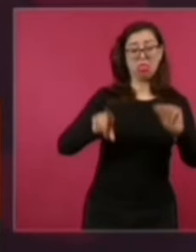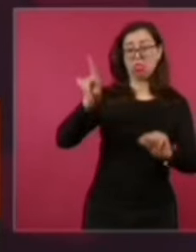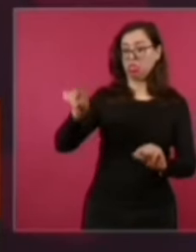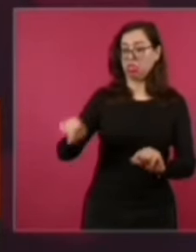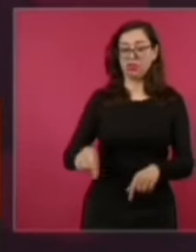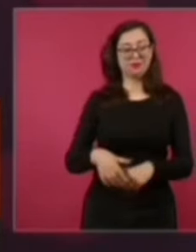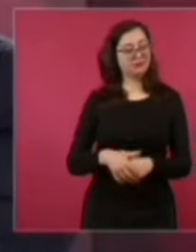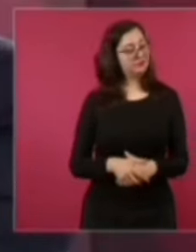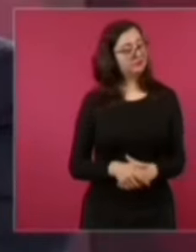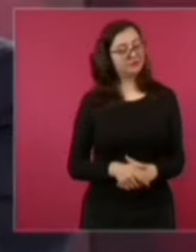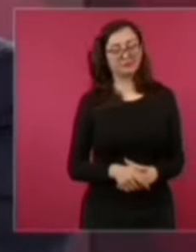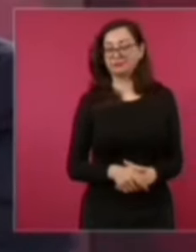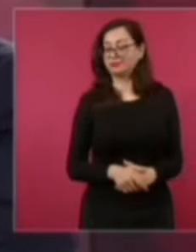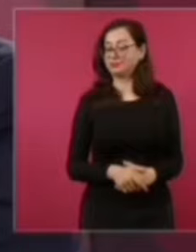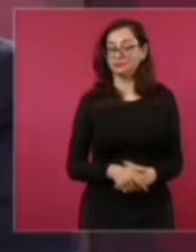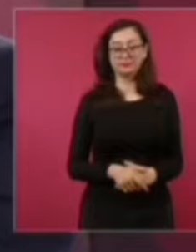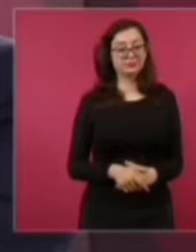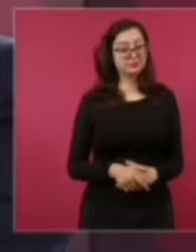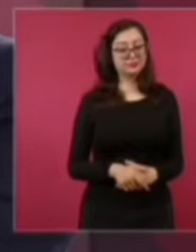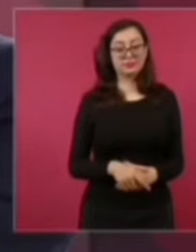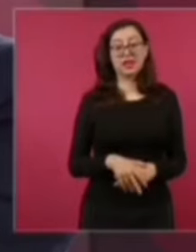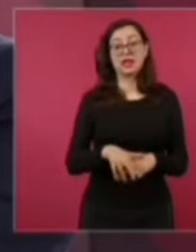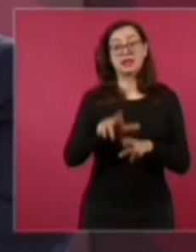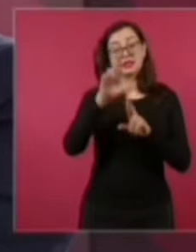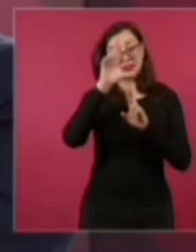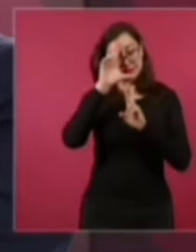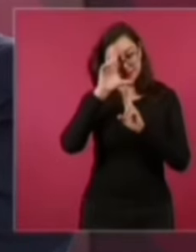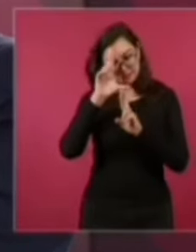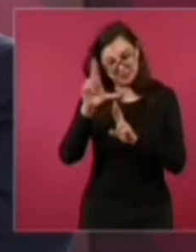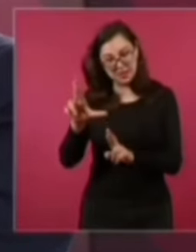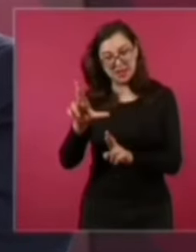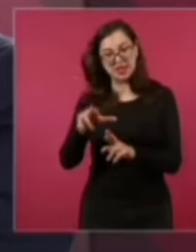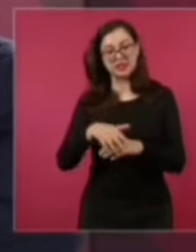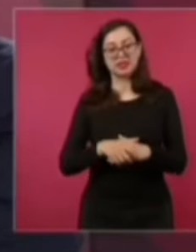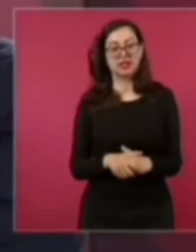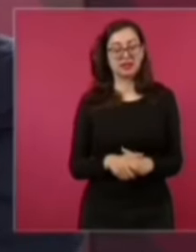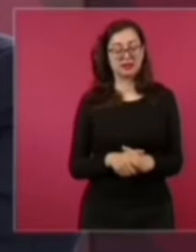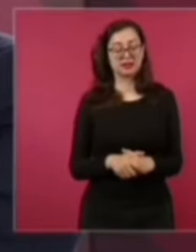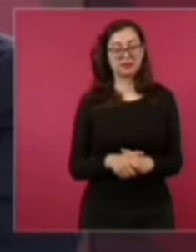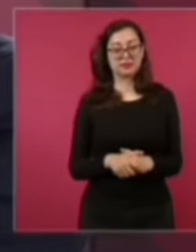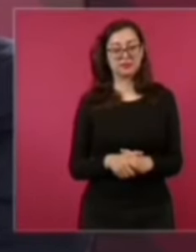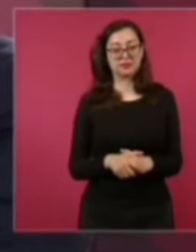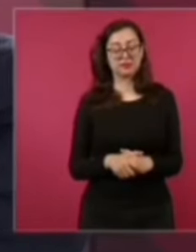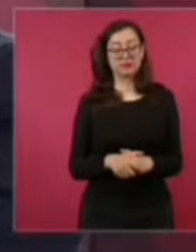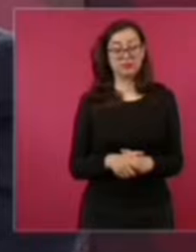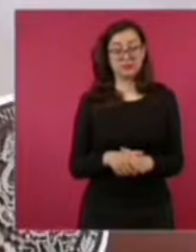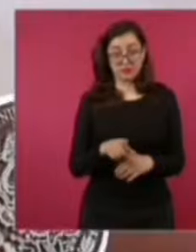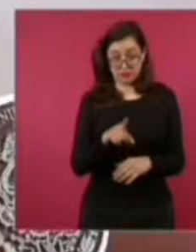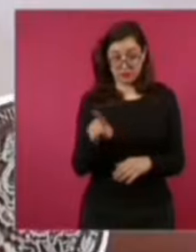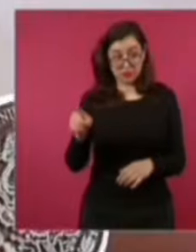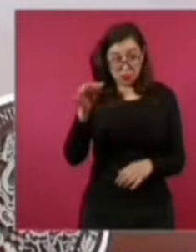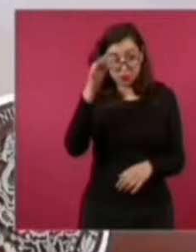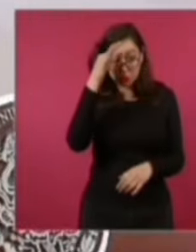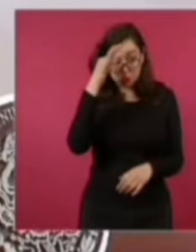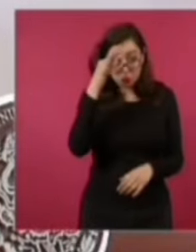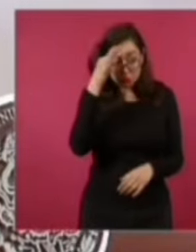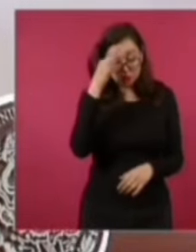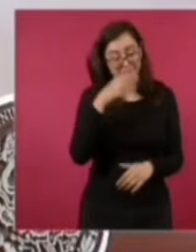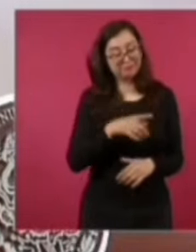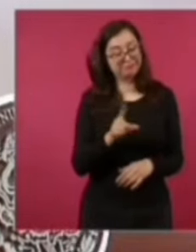respeta al pueblo de México, no creas tonto al pueblo de